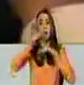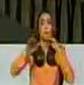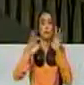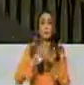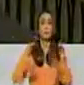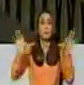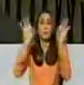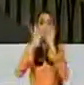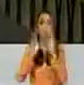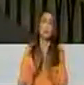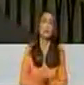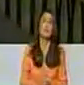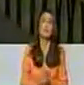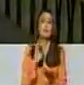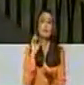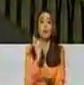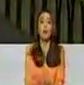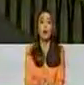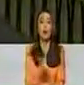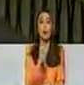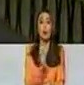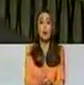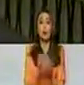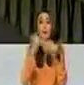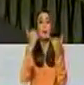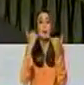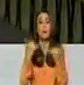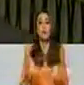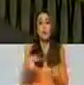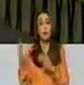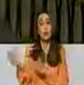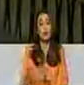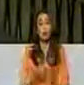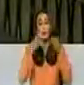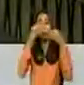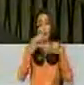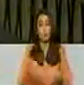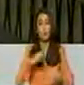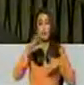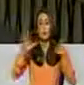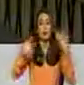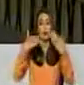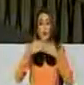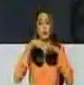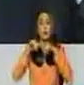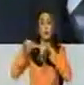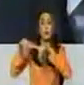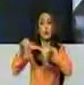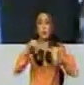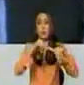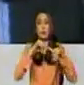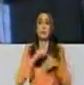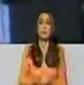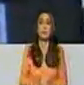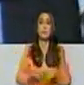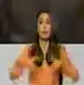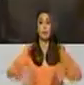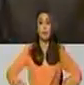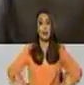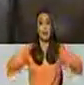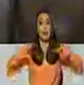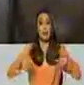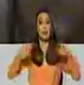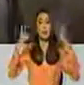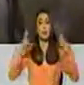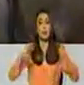importante. Que se hace obligatorio para todos los países cumplir con toda la presión democrática. Mientras que Lenín Moreno, presidente